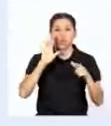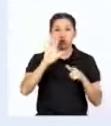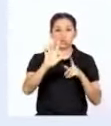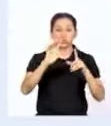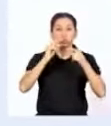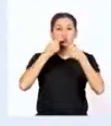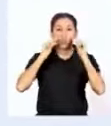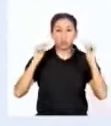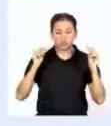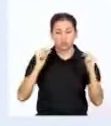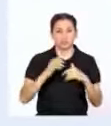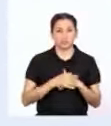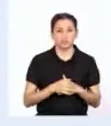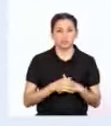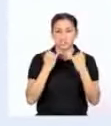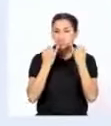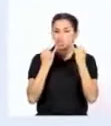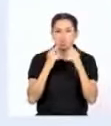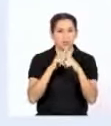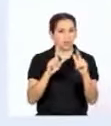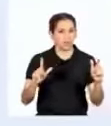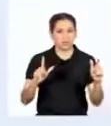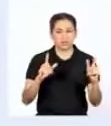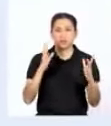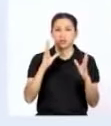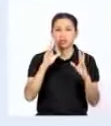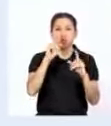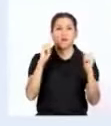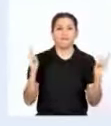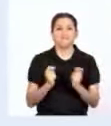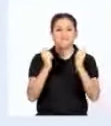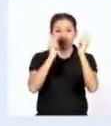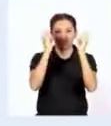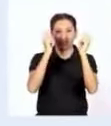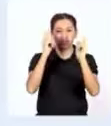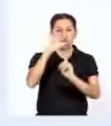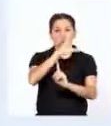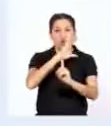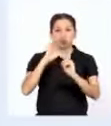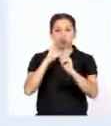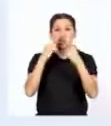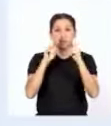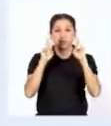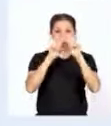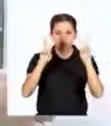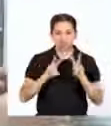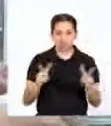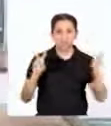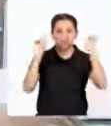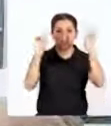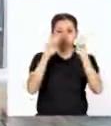lengua indígena u originaria. Un festival intercultural.